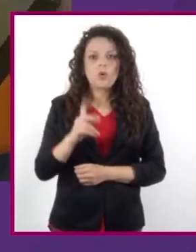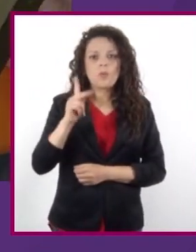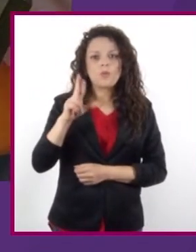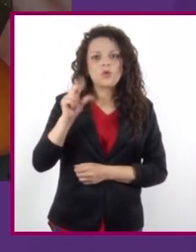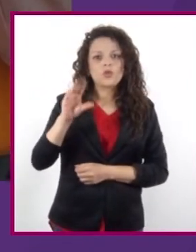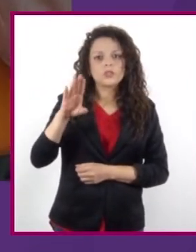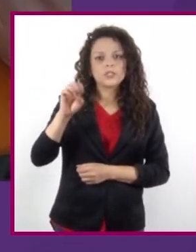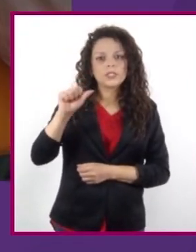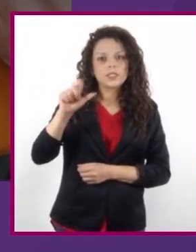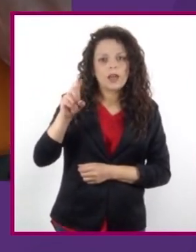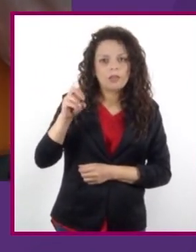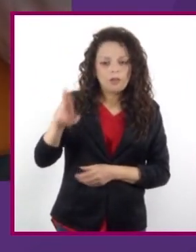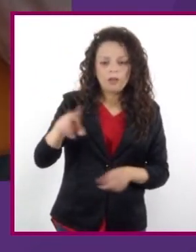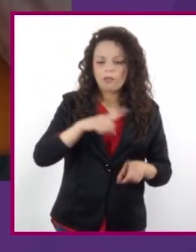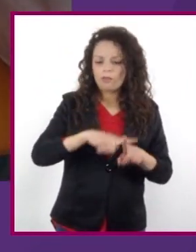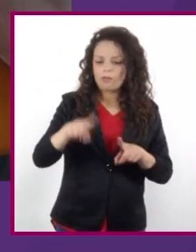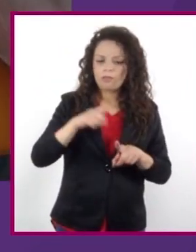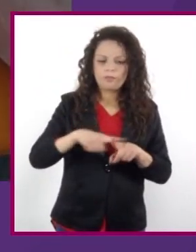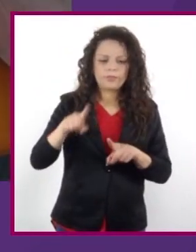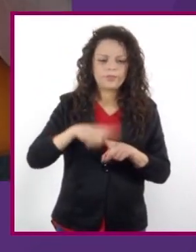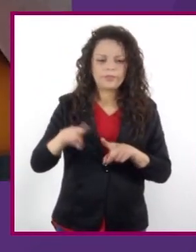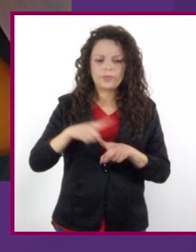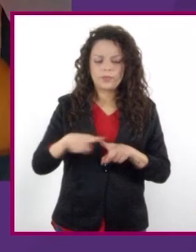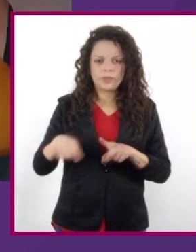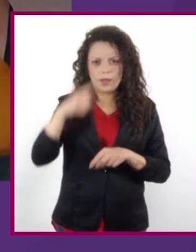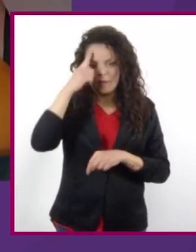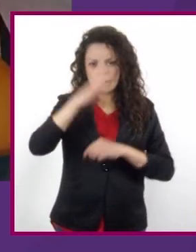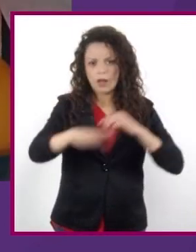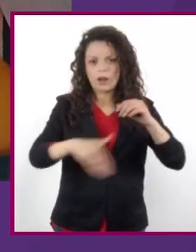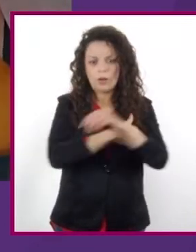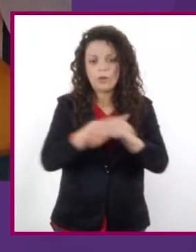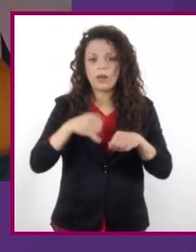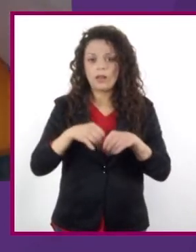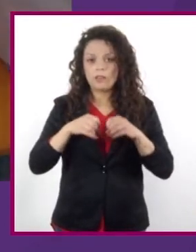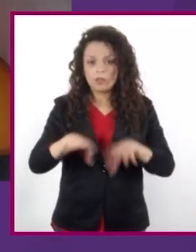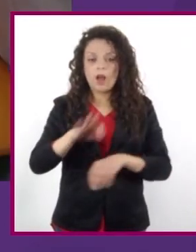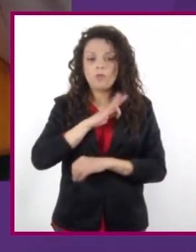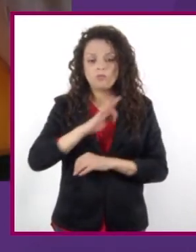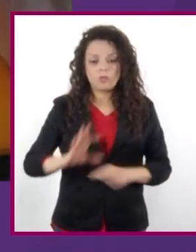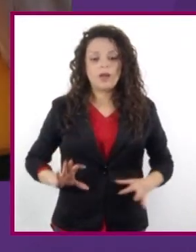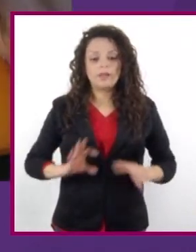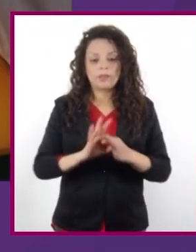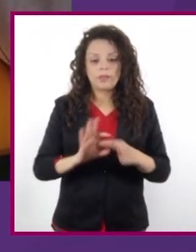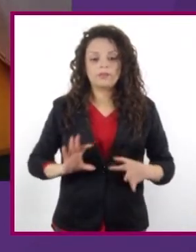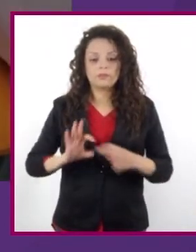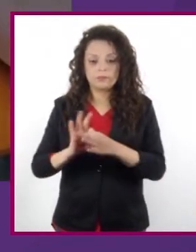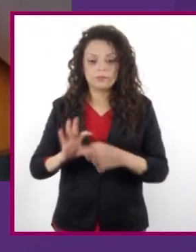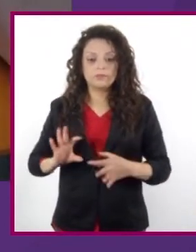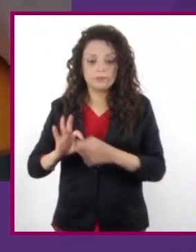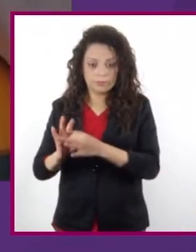procesadores o dispositivos de almacenamiento, se puedan integrar.